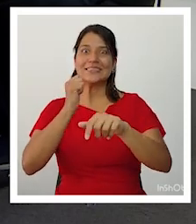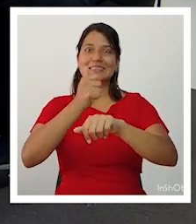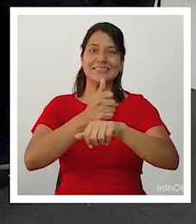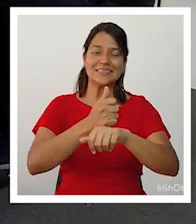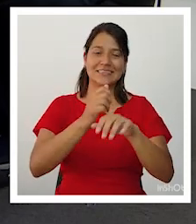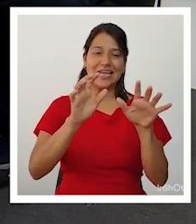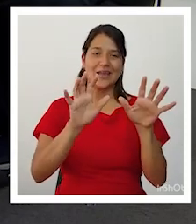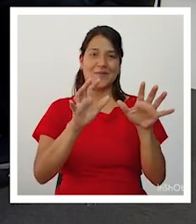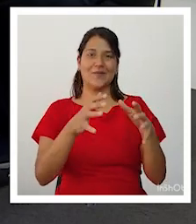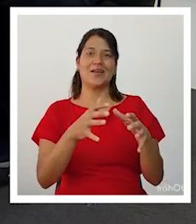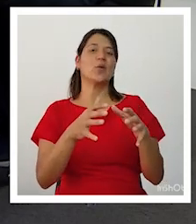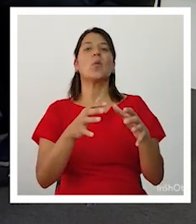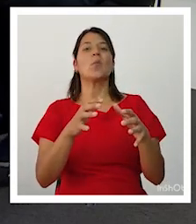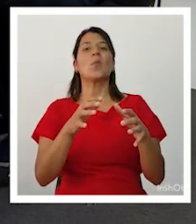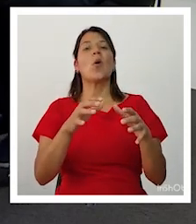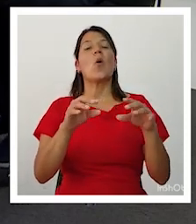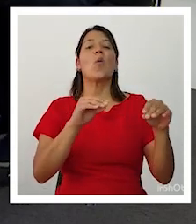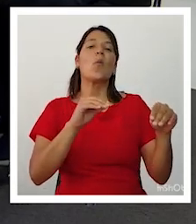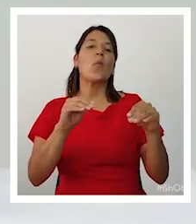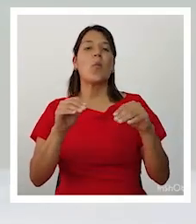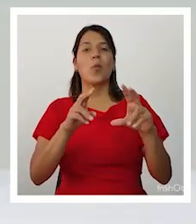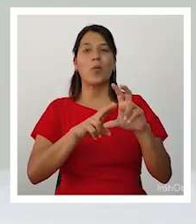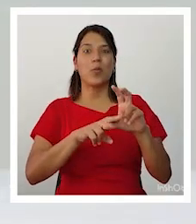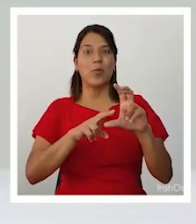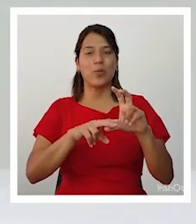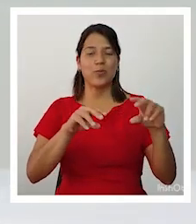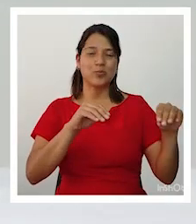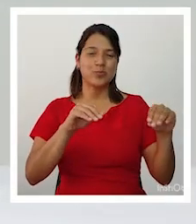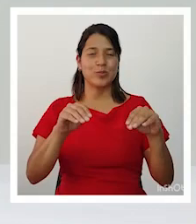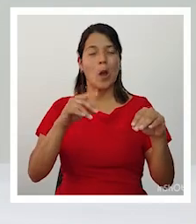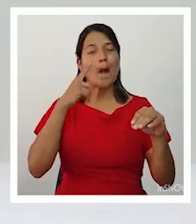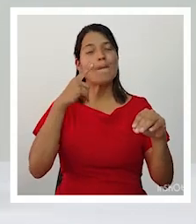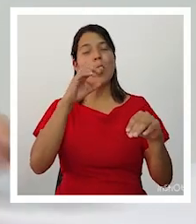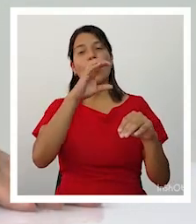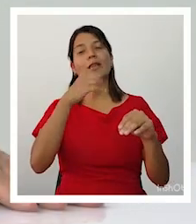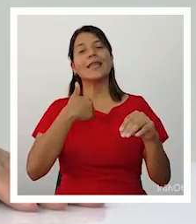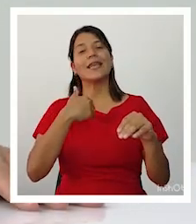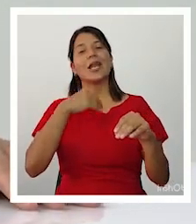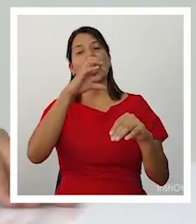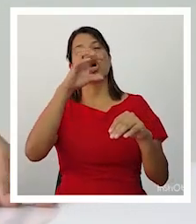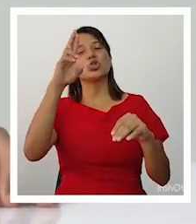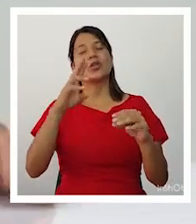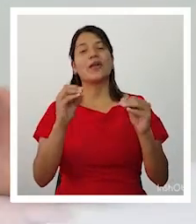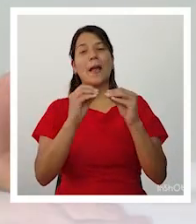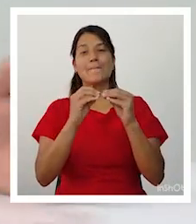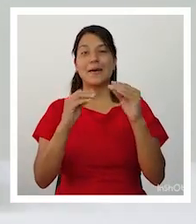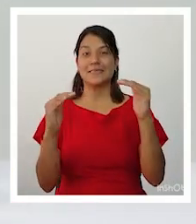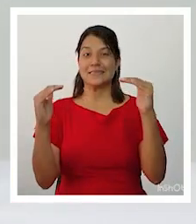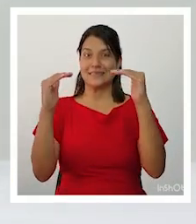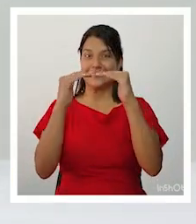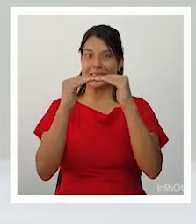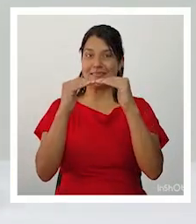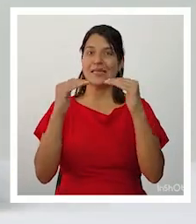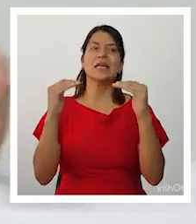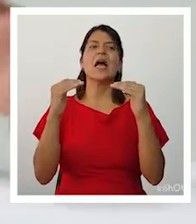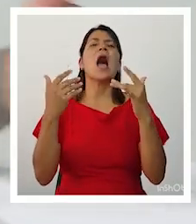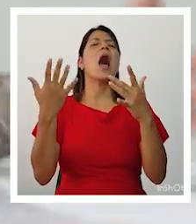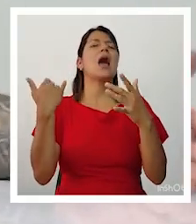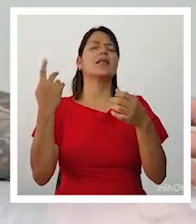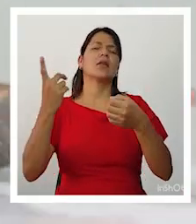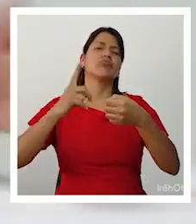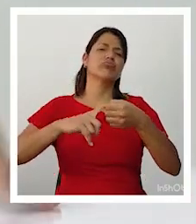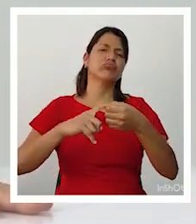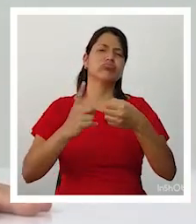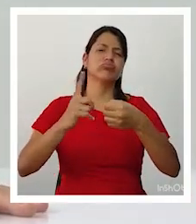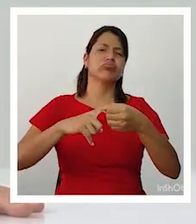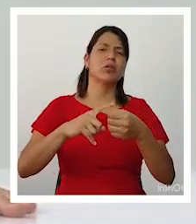estado danzando por una Costa Rica más equitativa. Ha pasado muchos bailarines